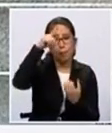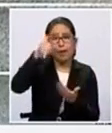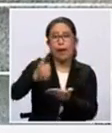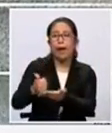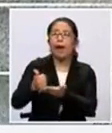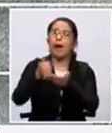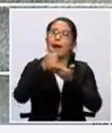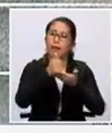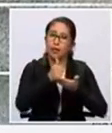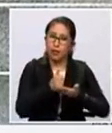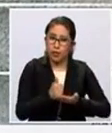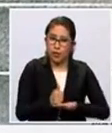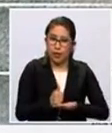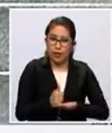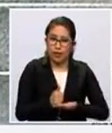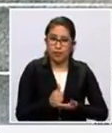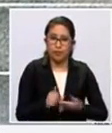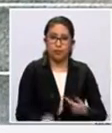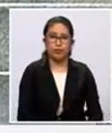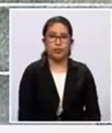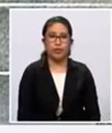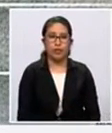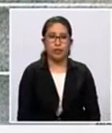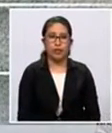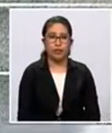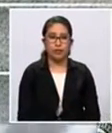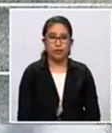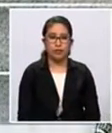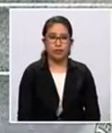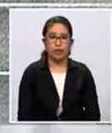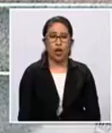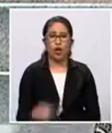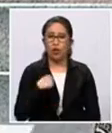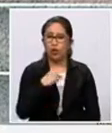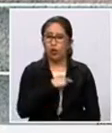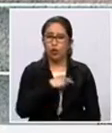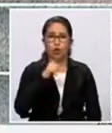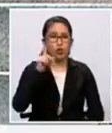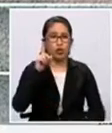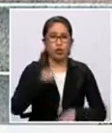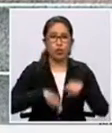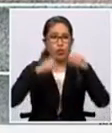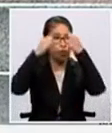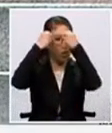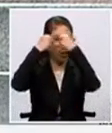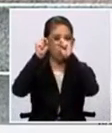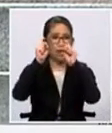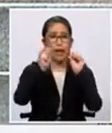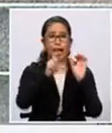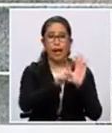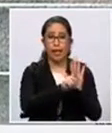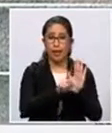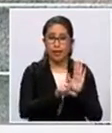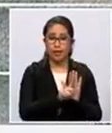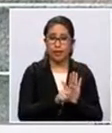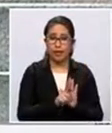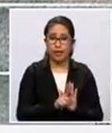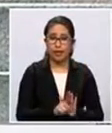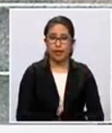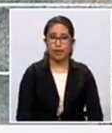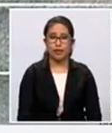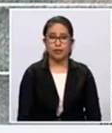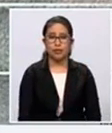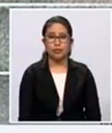gobiernos saltarnos los temas del marco legal vigente y de la misma manera que estamos pagando